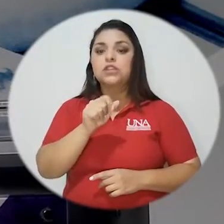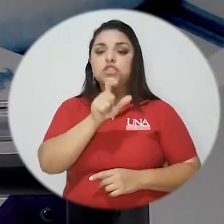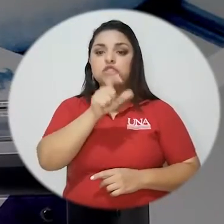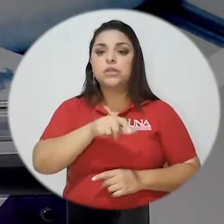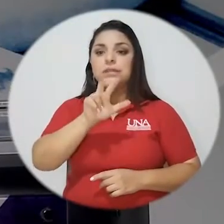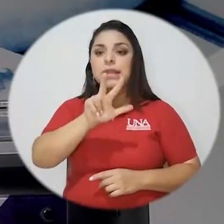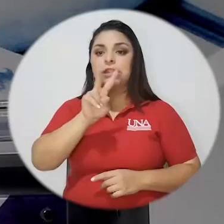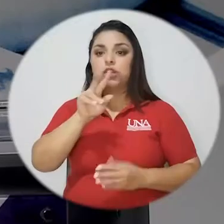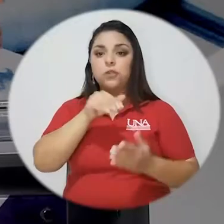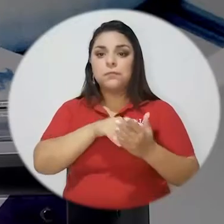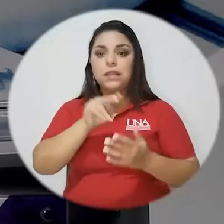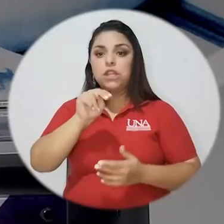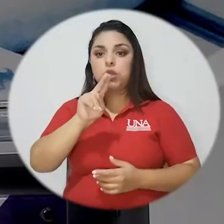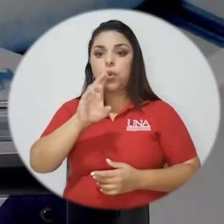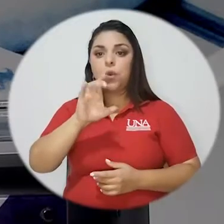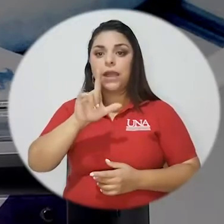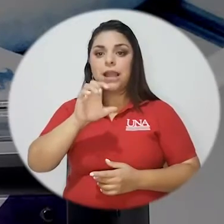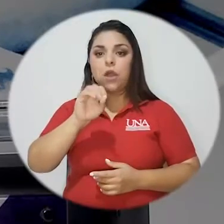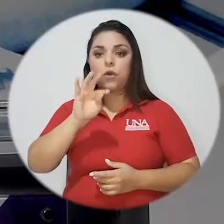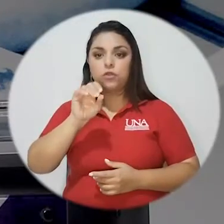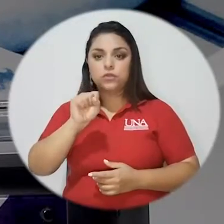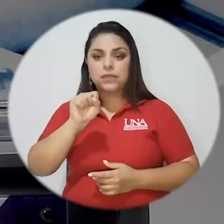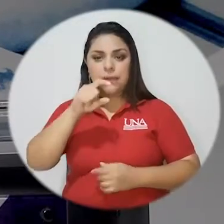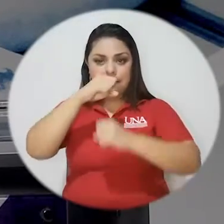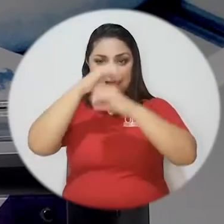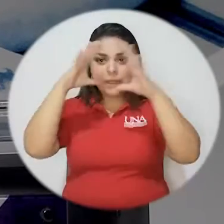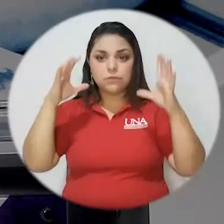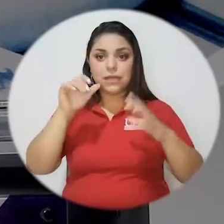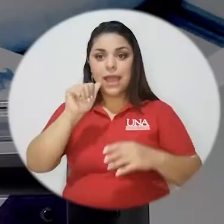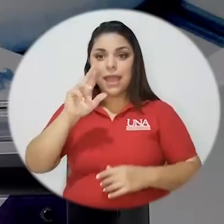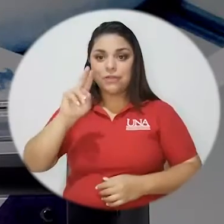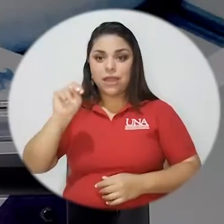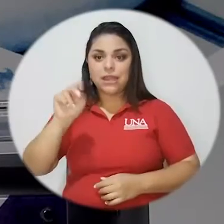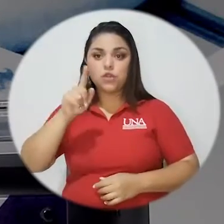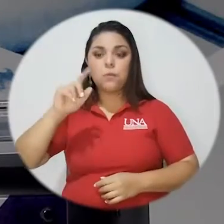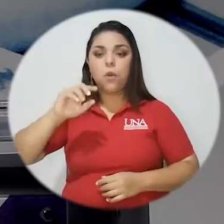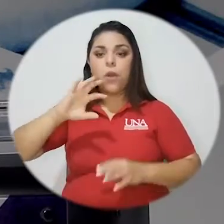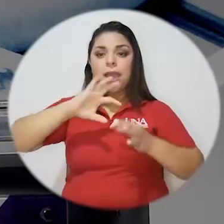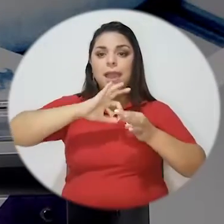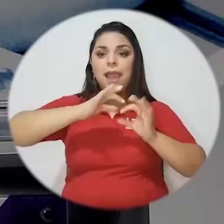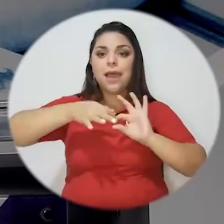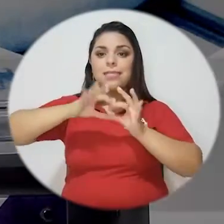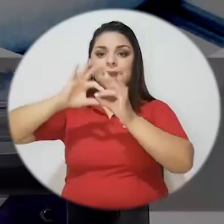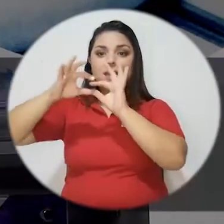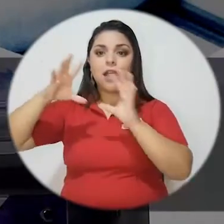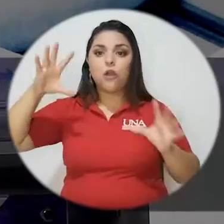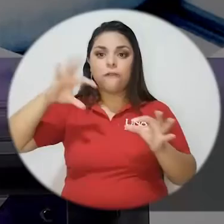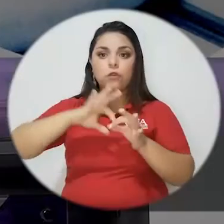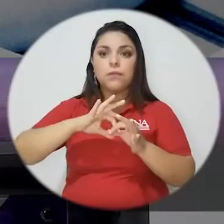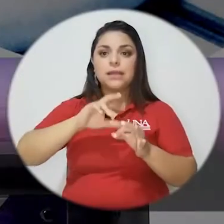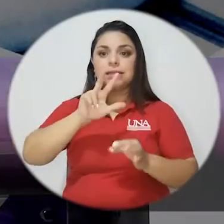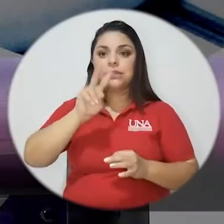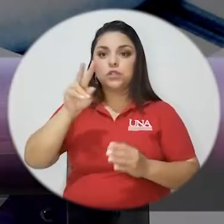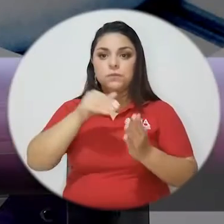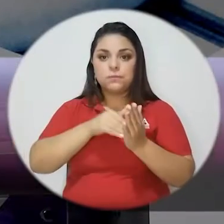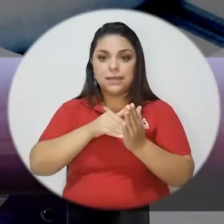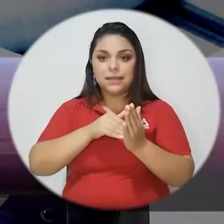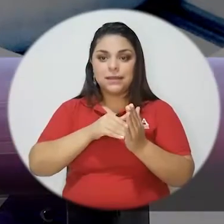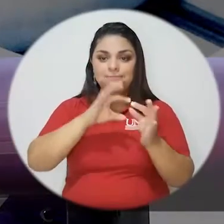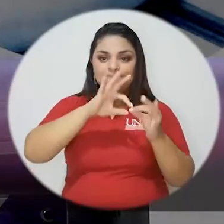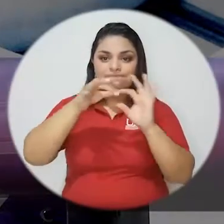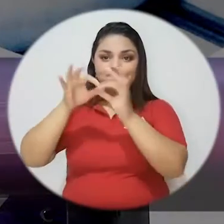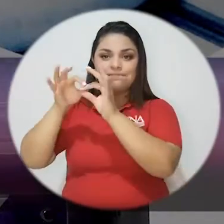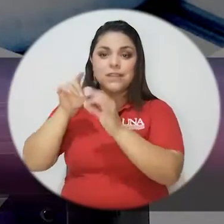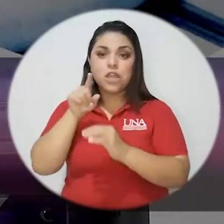son 32.000 nucleótidos. Imaginemos que el ARN es una cadena conformada por 32.000